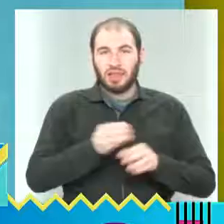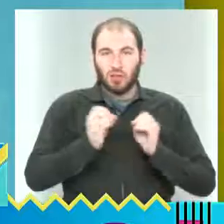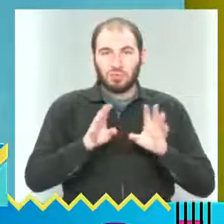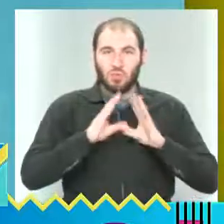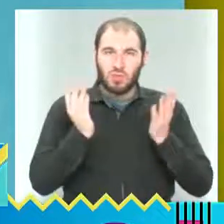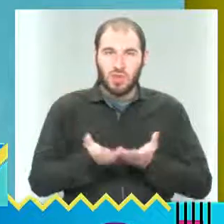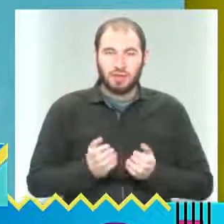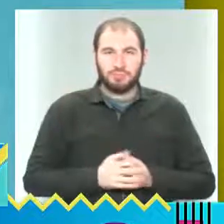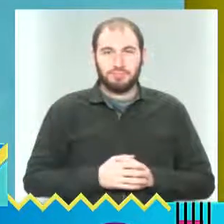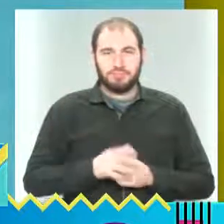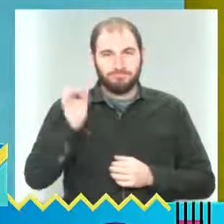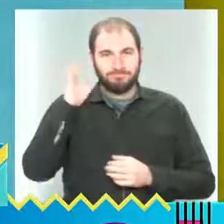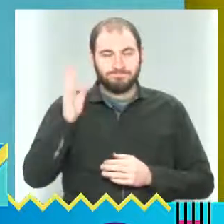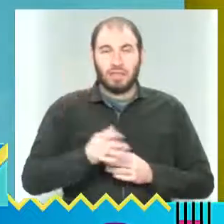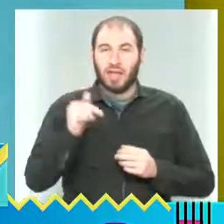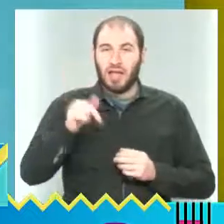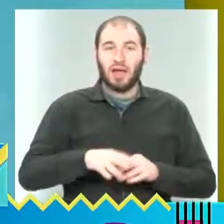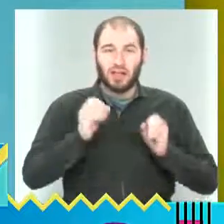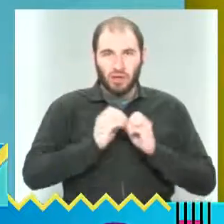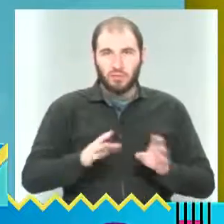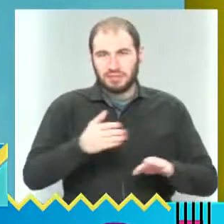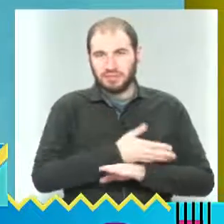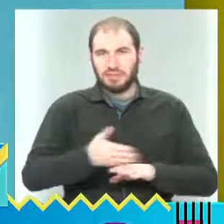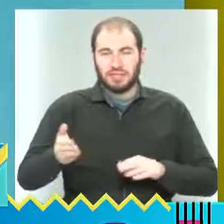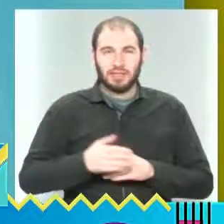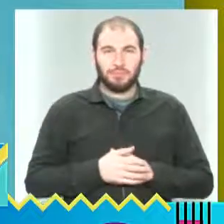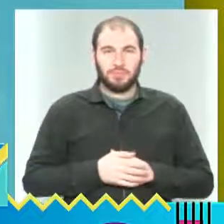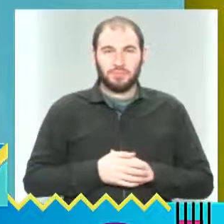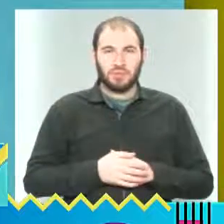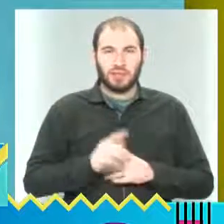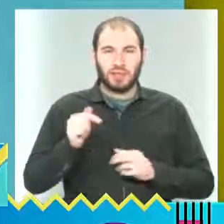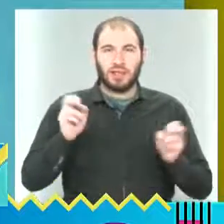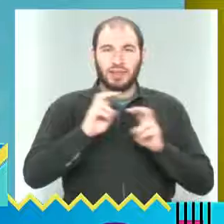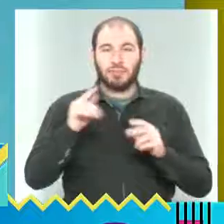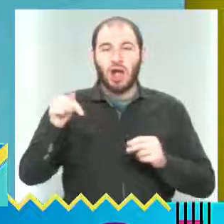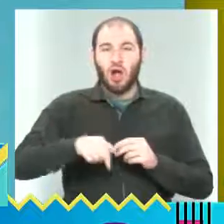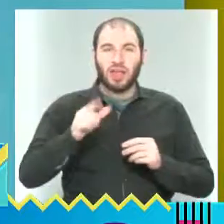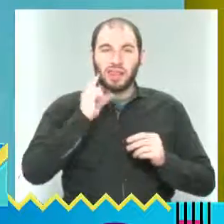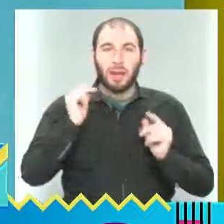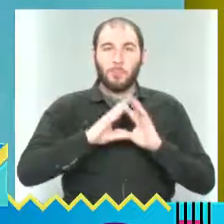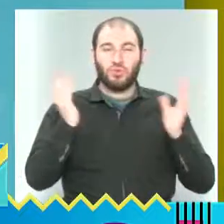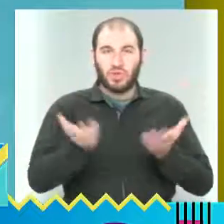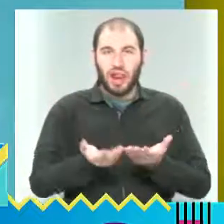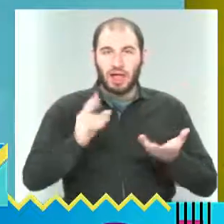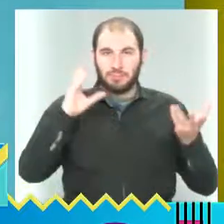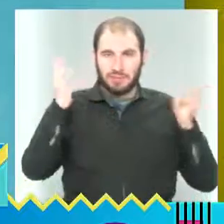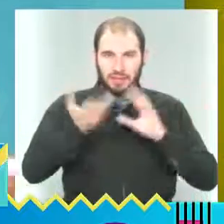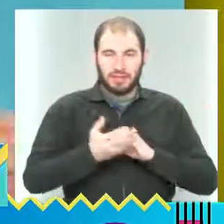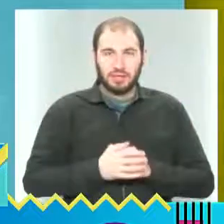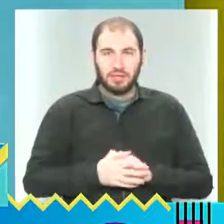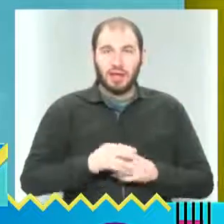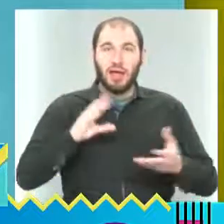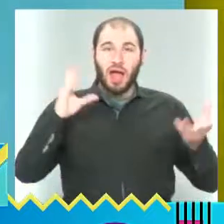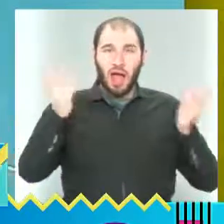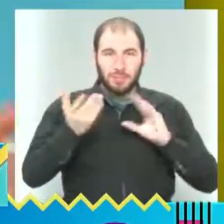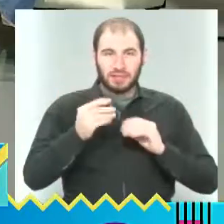el mundial. Ahora sí, continuamos con esto que tenía que ver con hoy es el Día Mundial del Medio Ambiente. Ambiente,